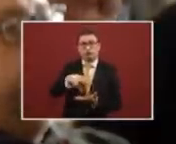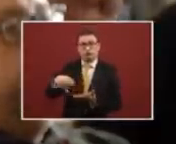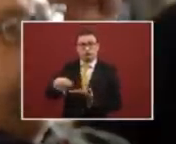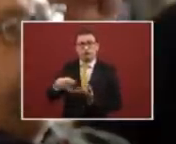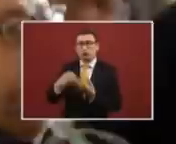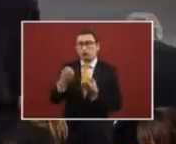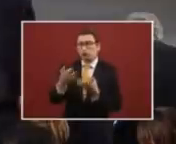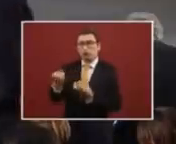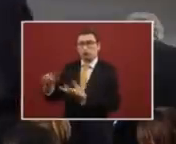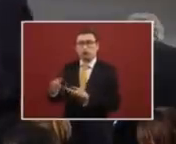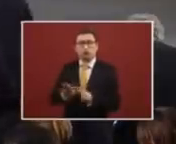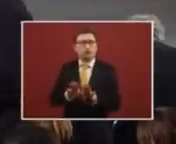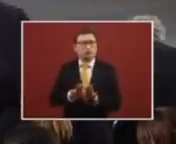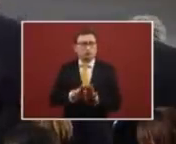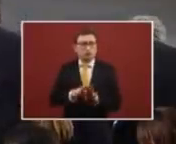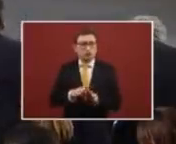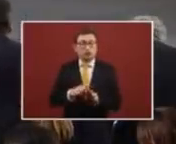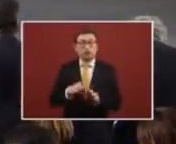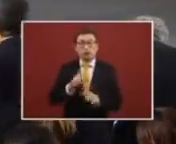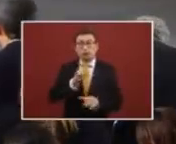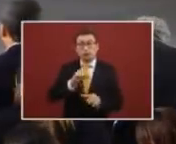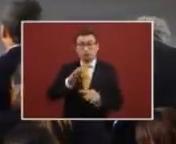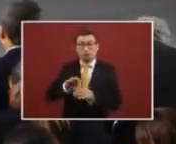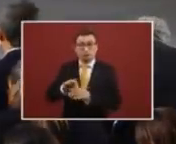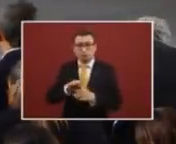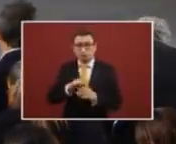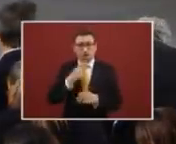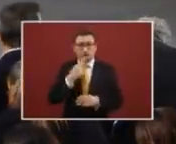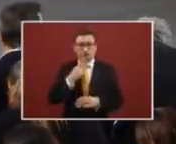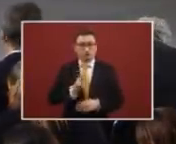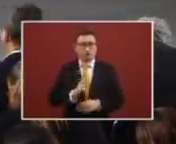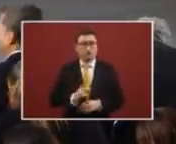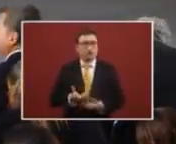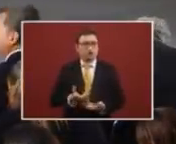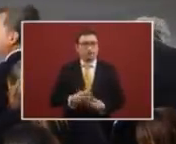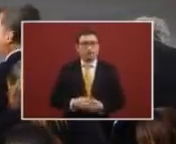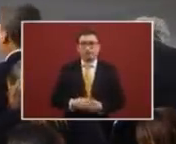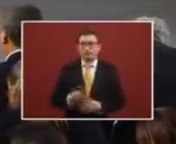pretende? Pues ya tenemos un informe.